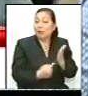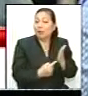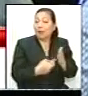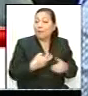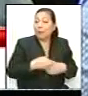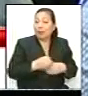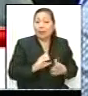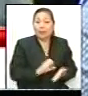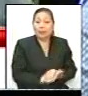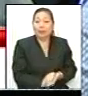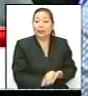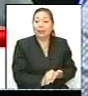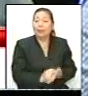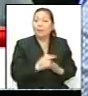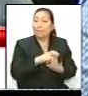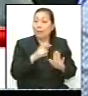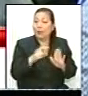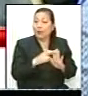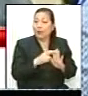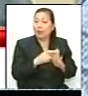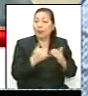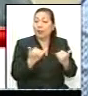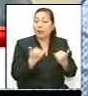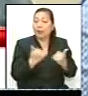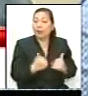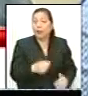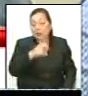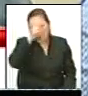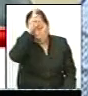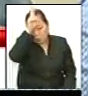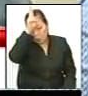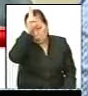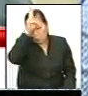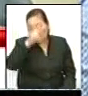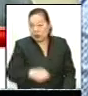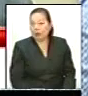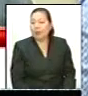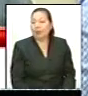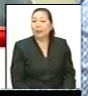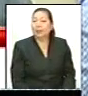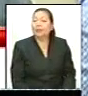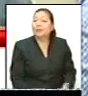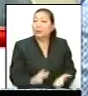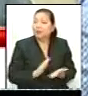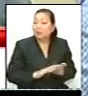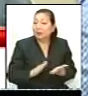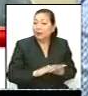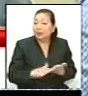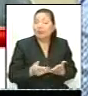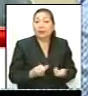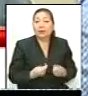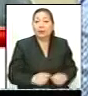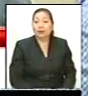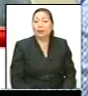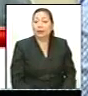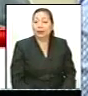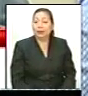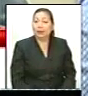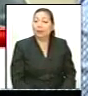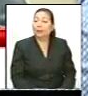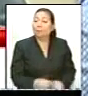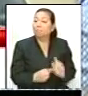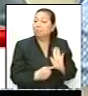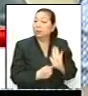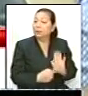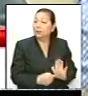Provincial de Calificación de Proyectos de la Municipalidad Provincial del Cusco y la licencia de edificación emitidas